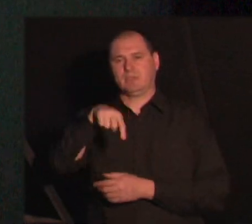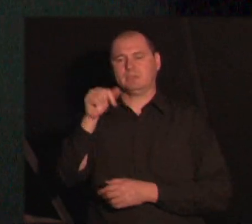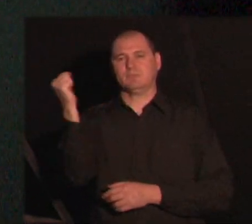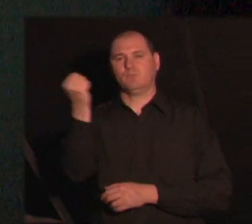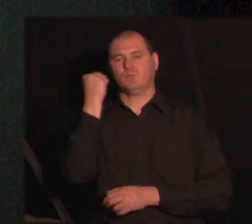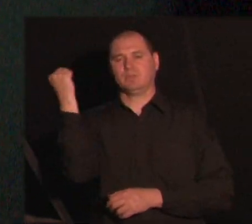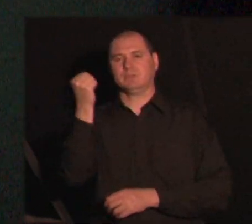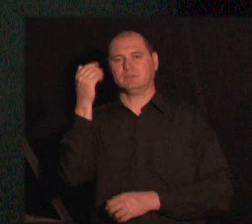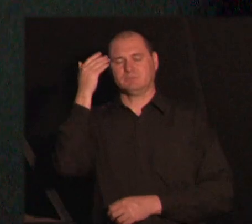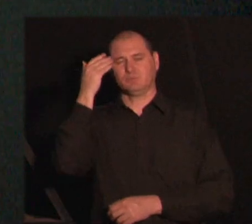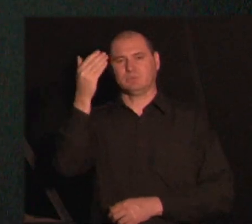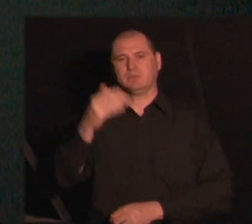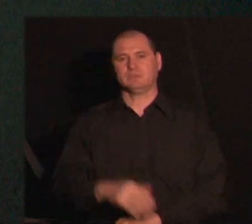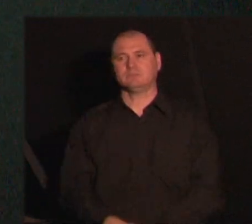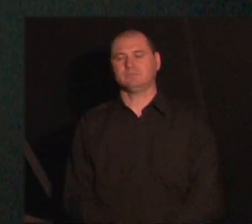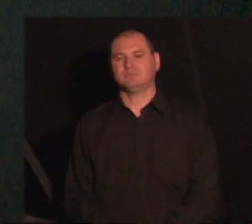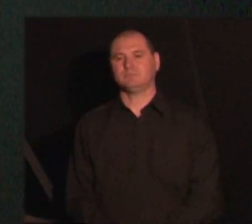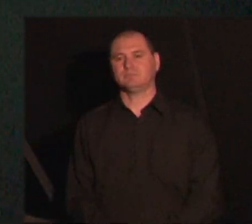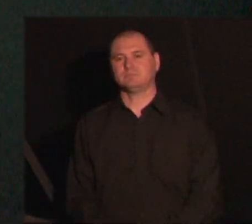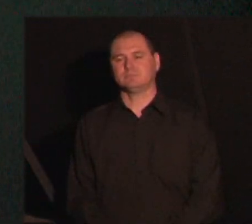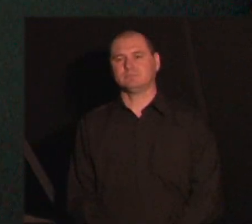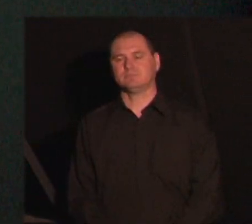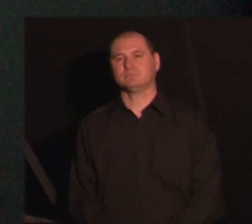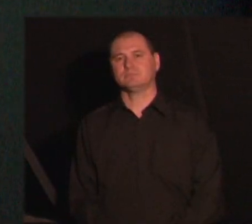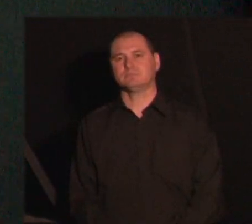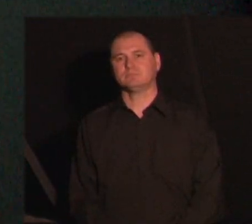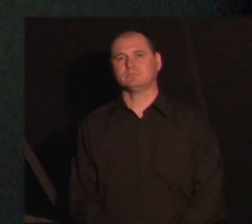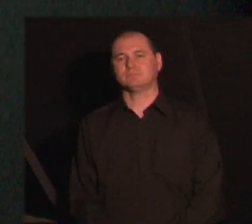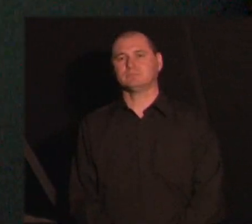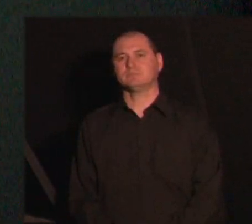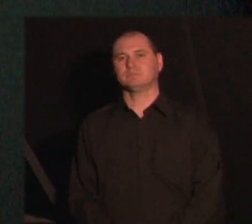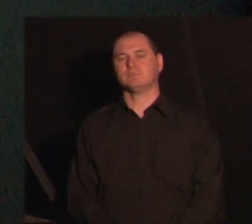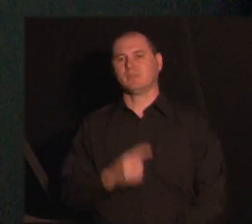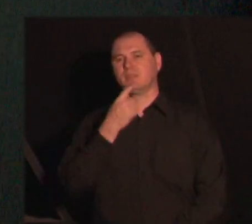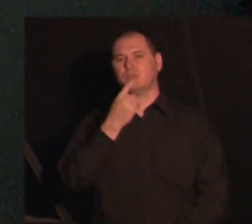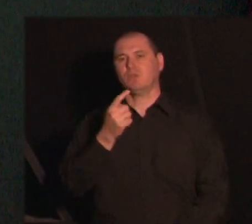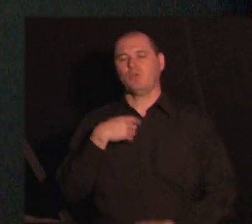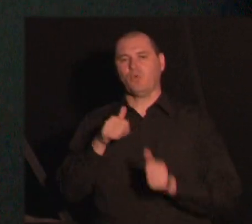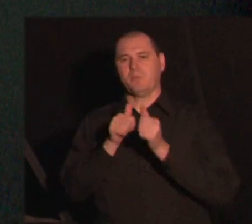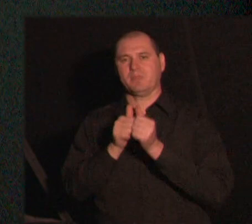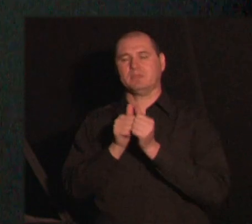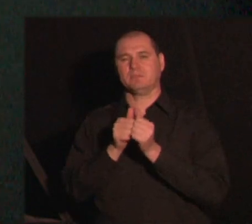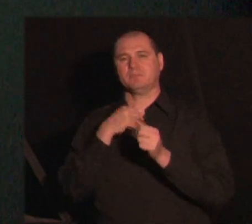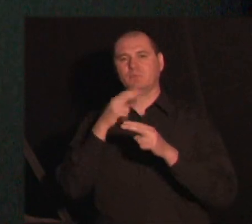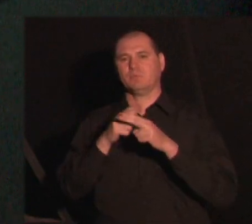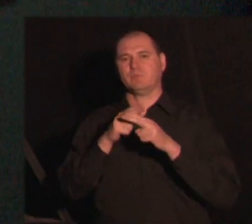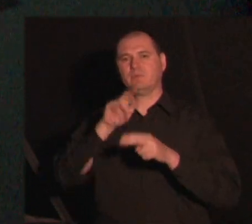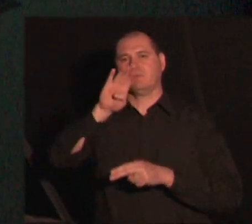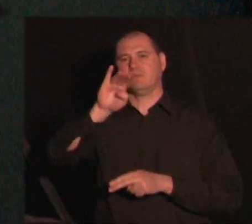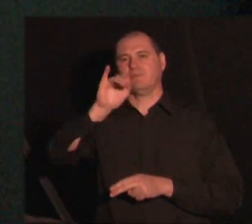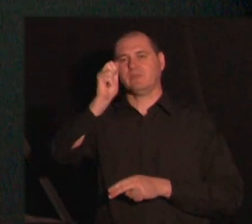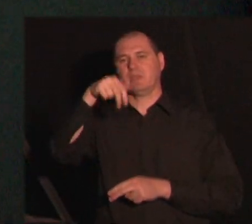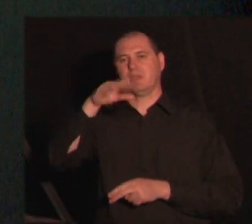importa. Muchas gracias a todos los presentes hoy. Como dijo la compañera amiga, mi nombre es Bianca